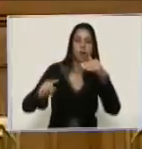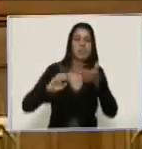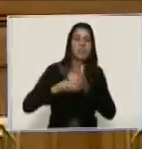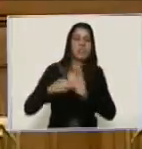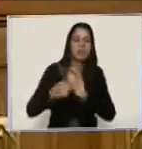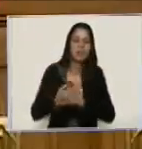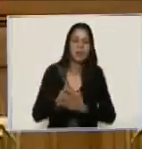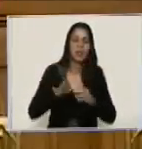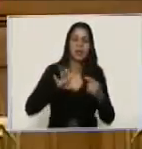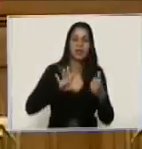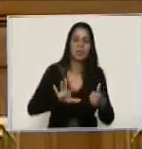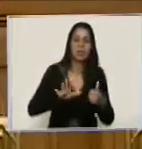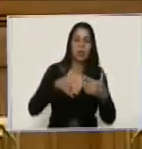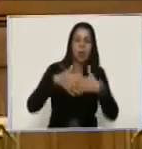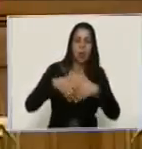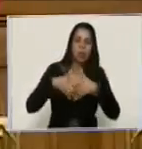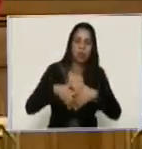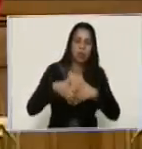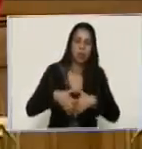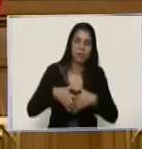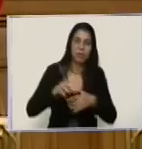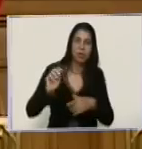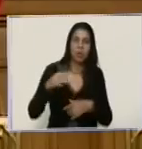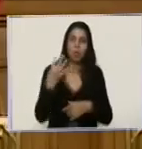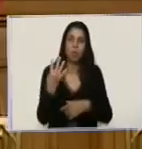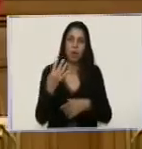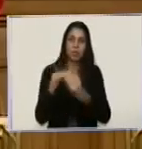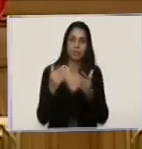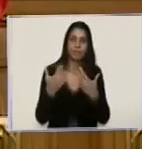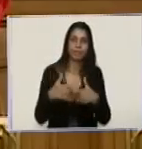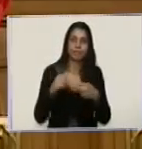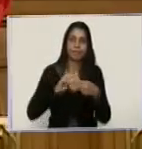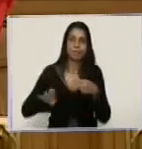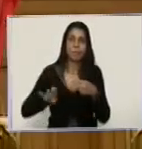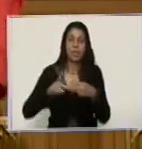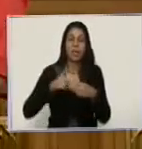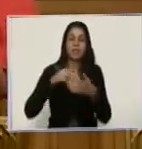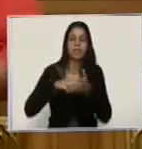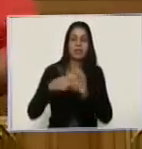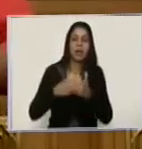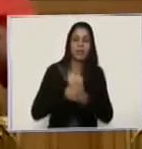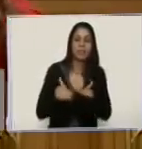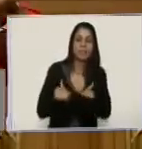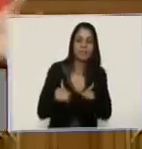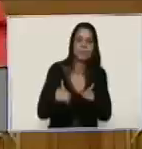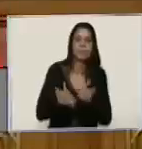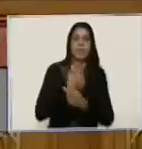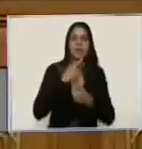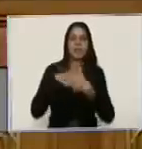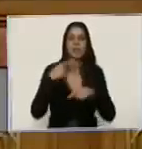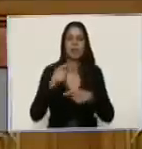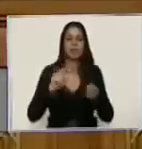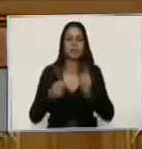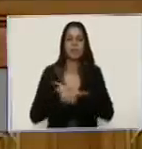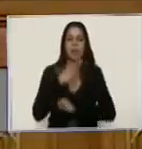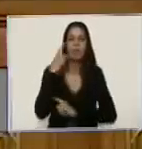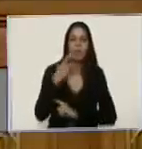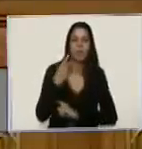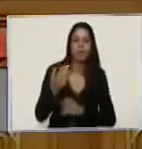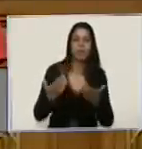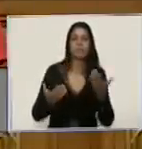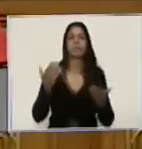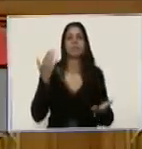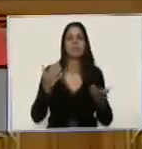tenía 5 fábricas, solo puede mantener 4. Eso trae desempleo, y el desempleo que trae, cambios políticos,